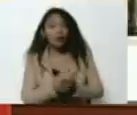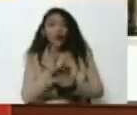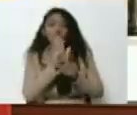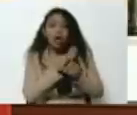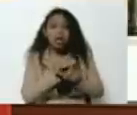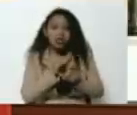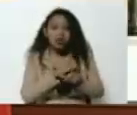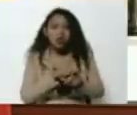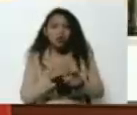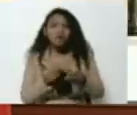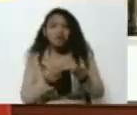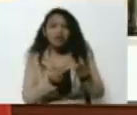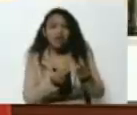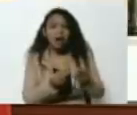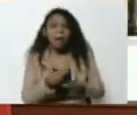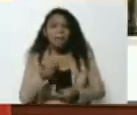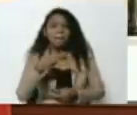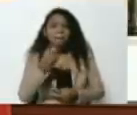me le dais patacón.